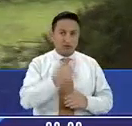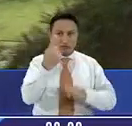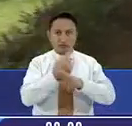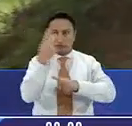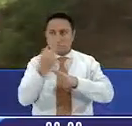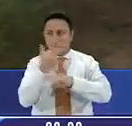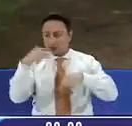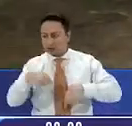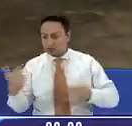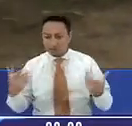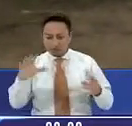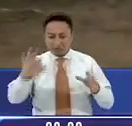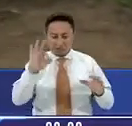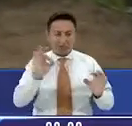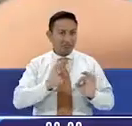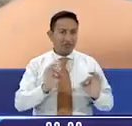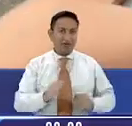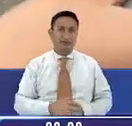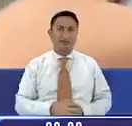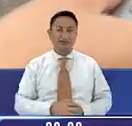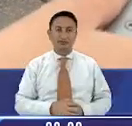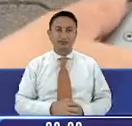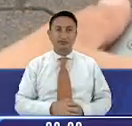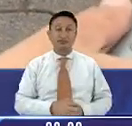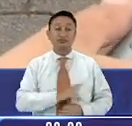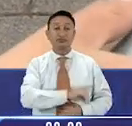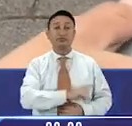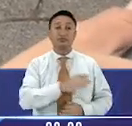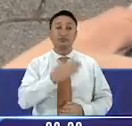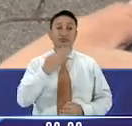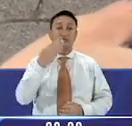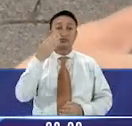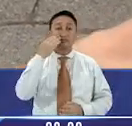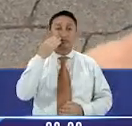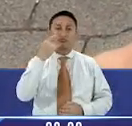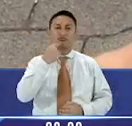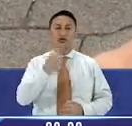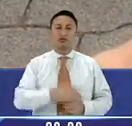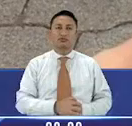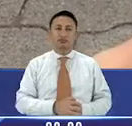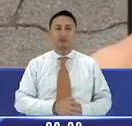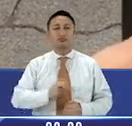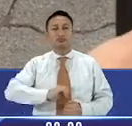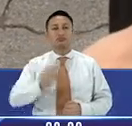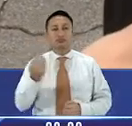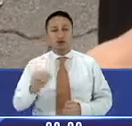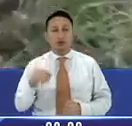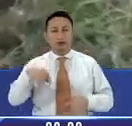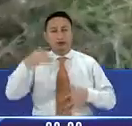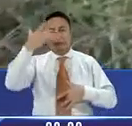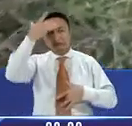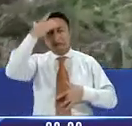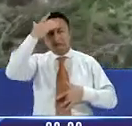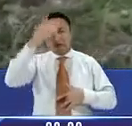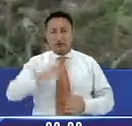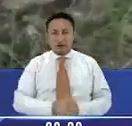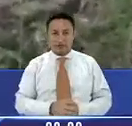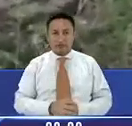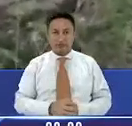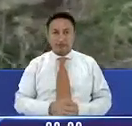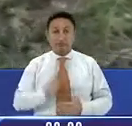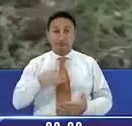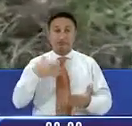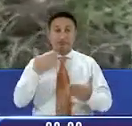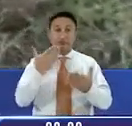nada que había resultados positivos. La mamá, ¿qué le dijo usted? Sí, me dijo que el muchacho era enfermito. Al procedimiento